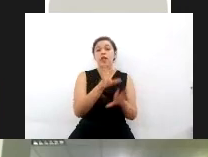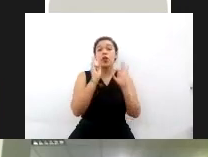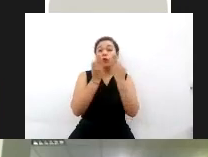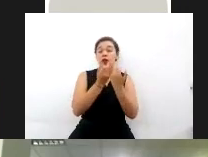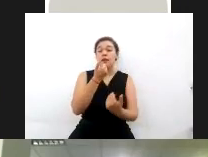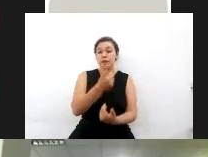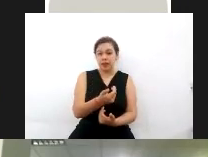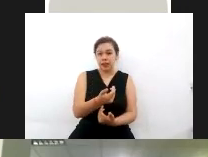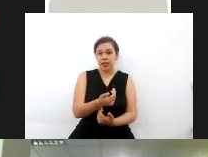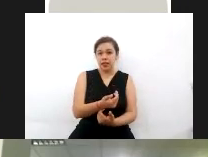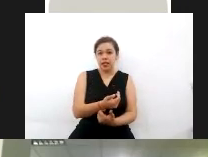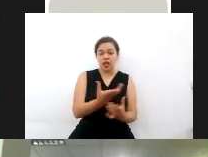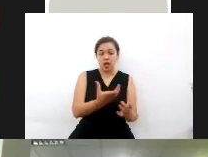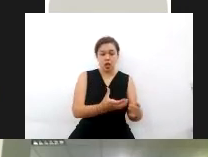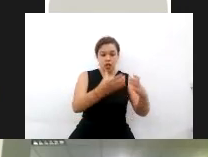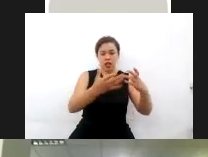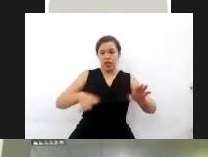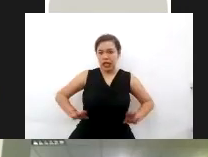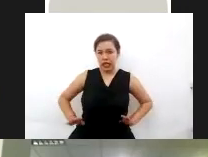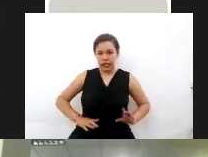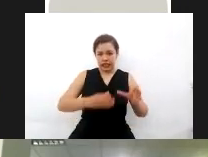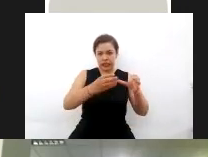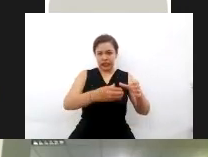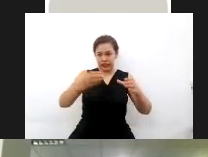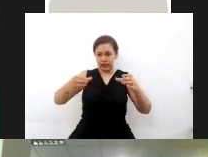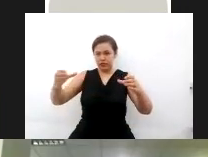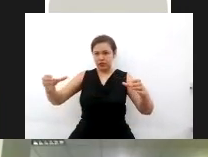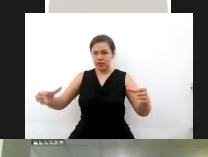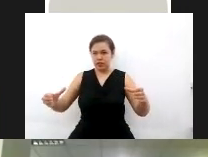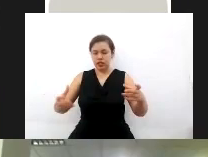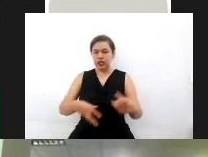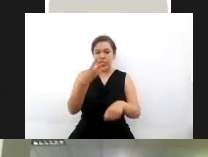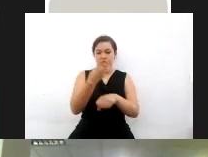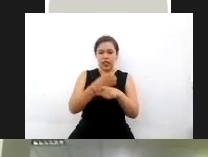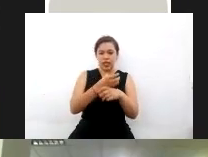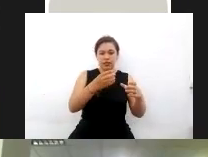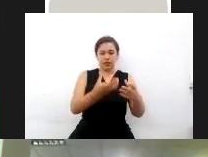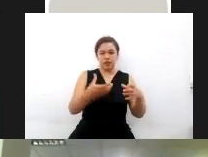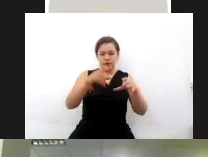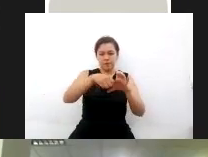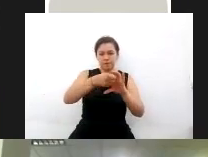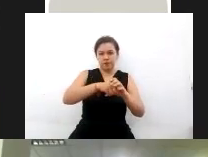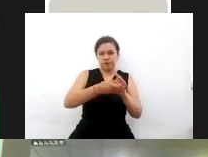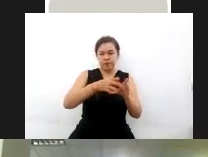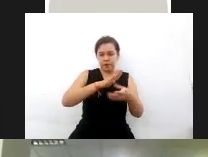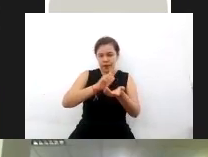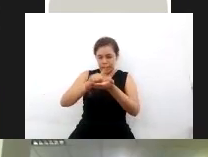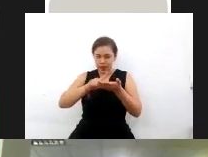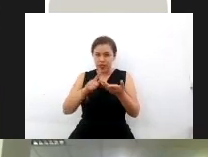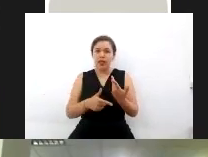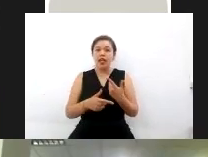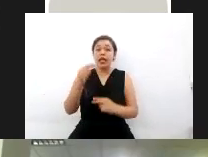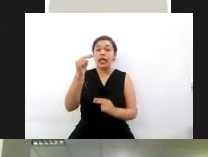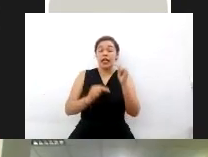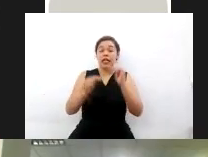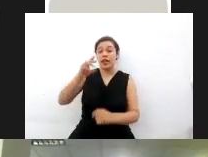los tipos de bote, las técnicas de triple balde, que es lo que les mencioné en un principio, la cantidad de mililitros